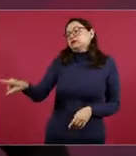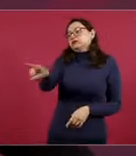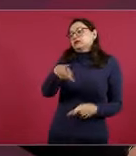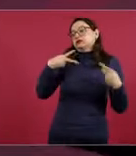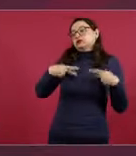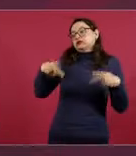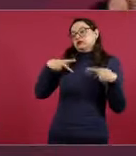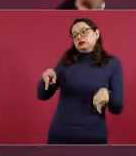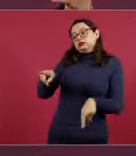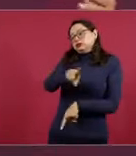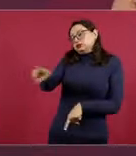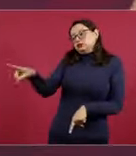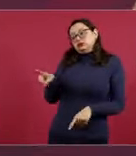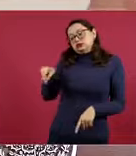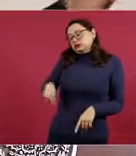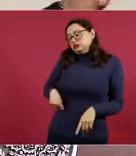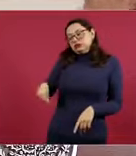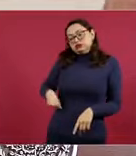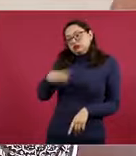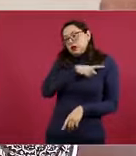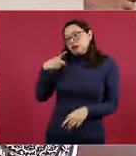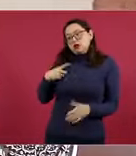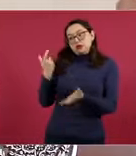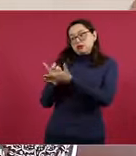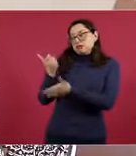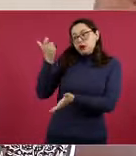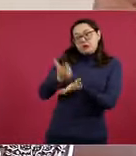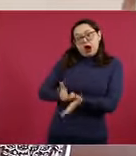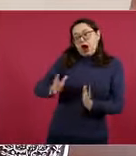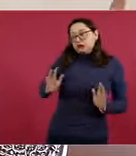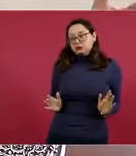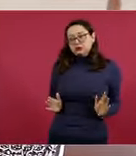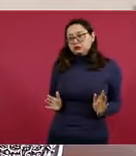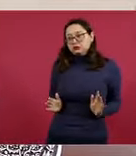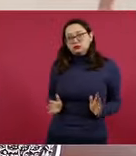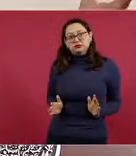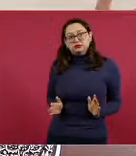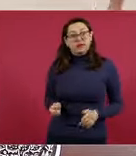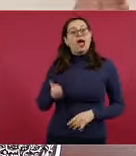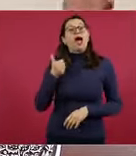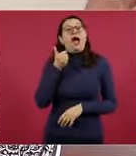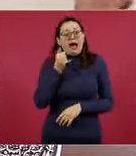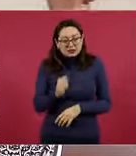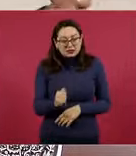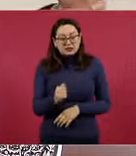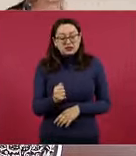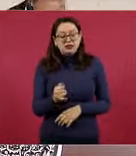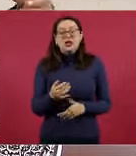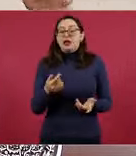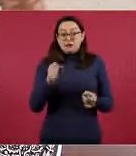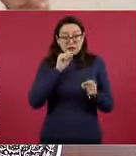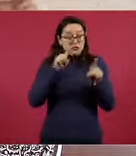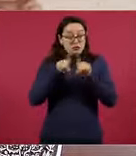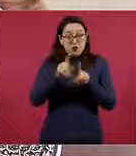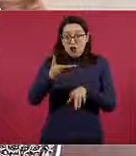Así debe verse lo que hizo Zedillo aquí con el FOAPROA, convertir las